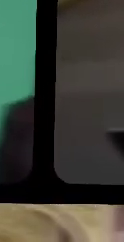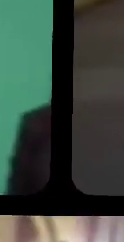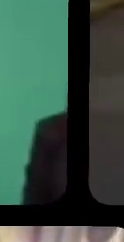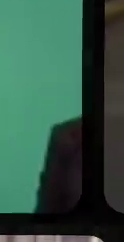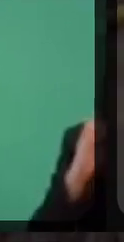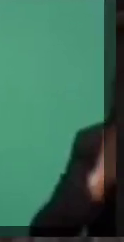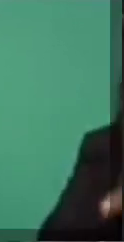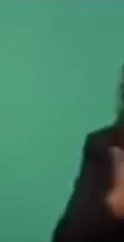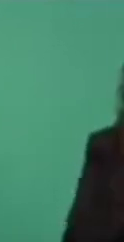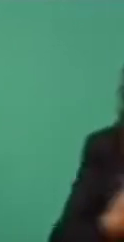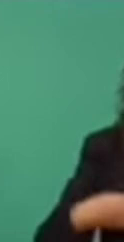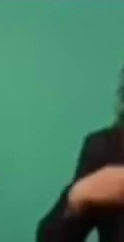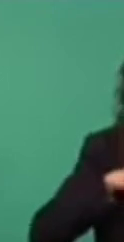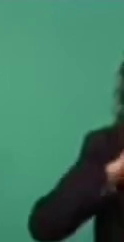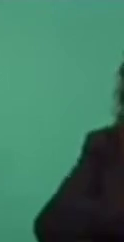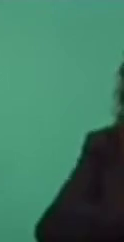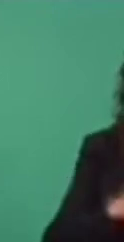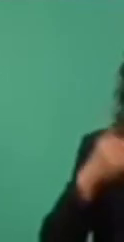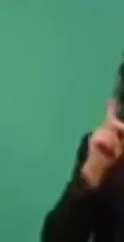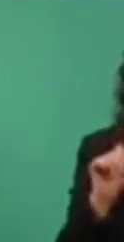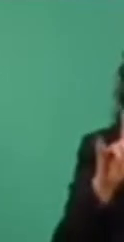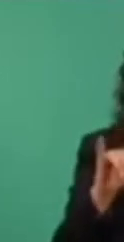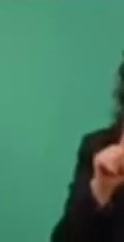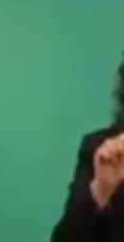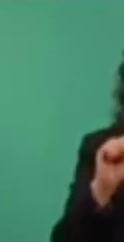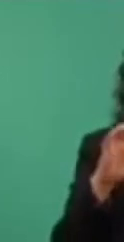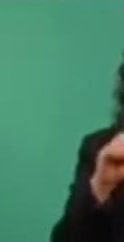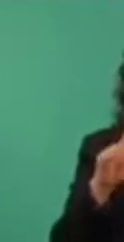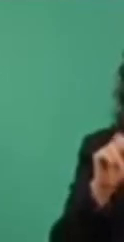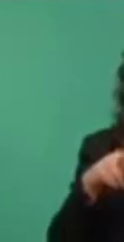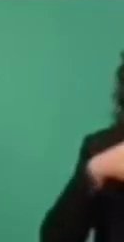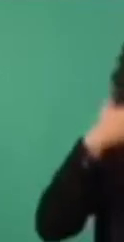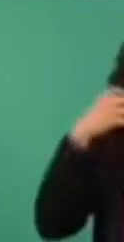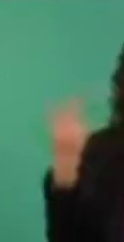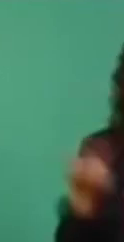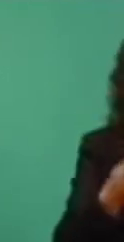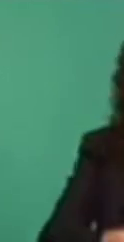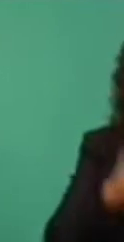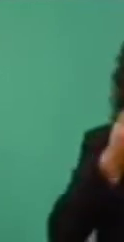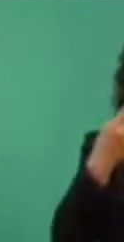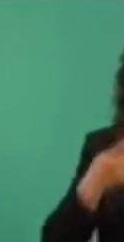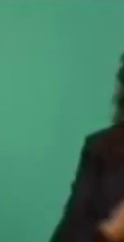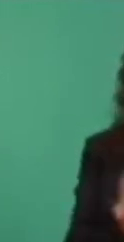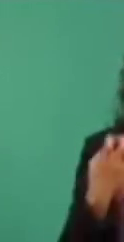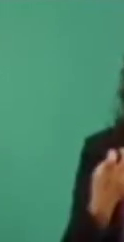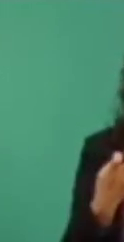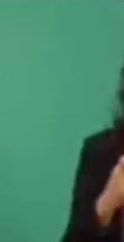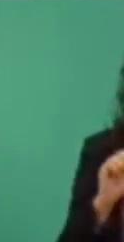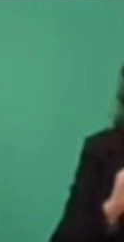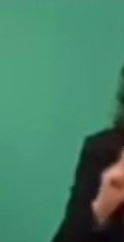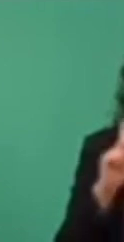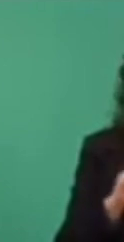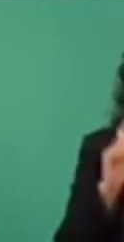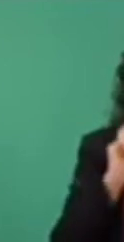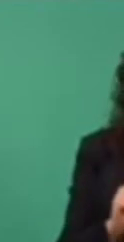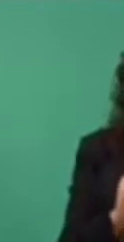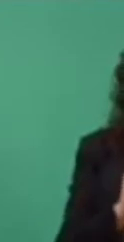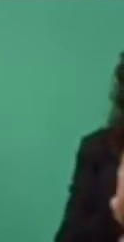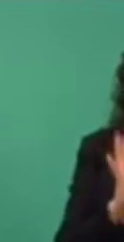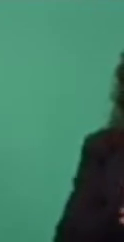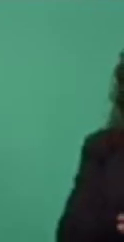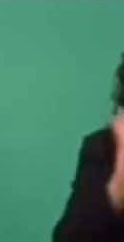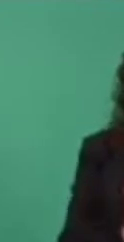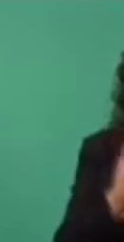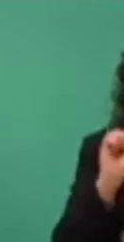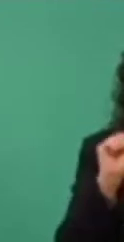Gracias, presidente. Buenos días. Dalila Escobar, de Atiempo.tv. Pues primero preguntarle sobre lo que sucedió este fin de semana, la boda de Santiago